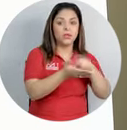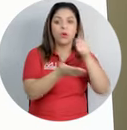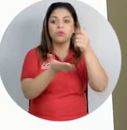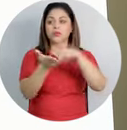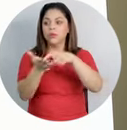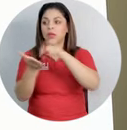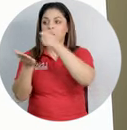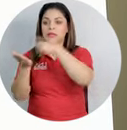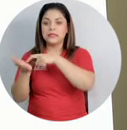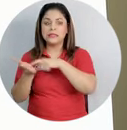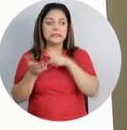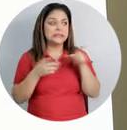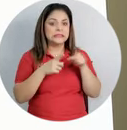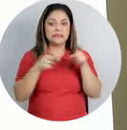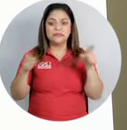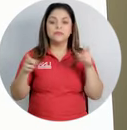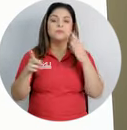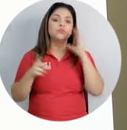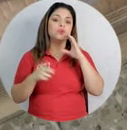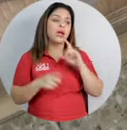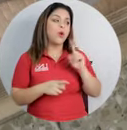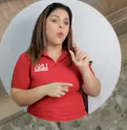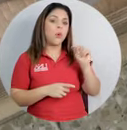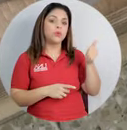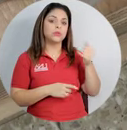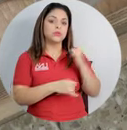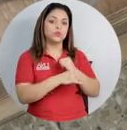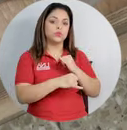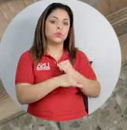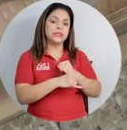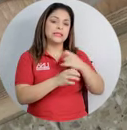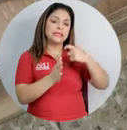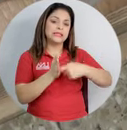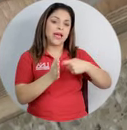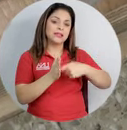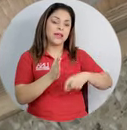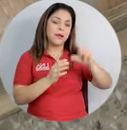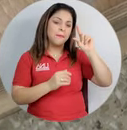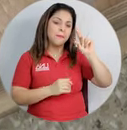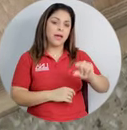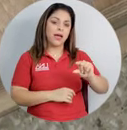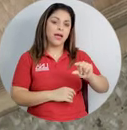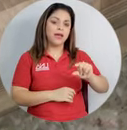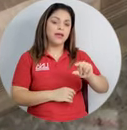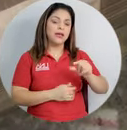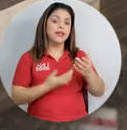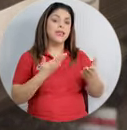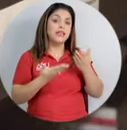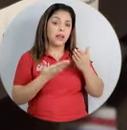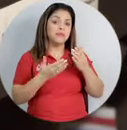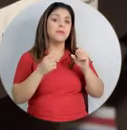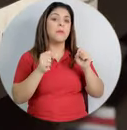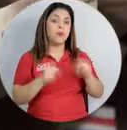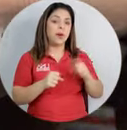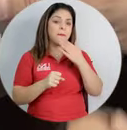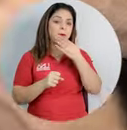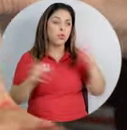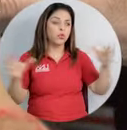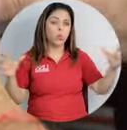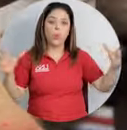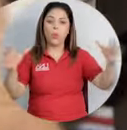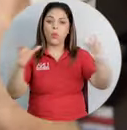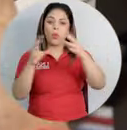distintos lugares, buscando la institución que le dé la tasa de interés más baja y de alguna